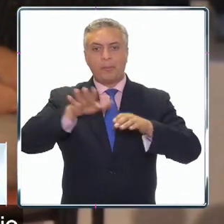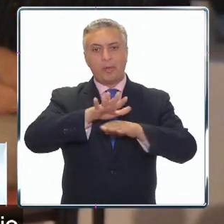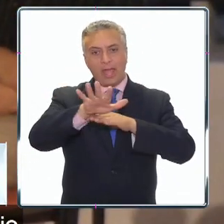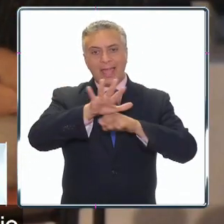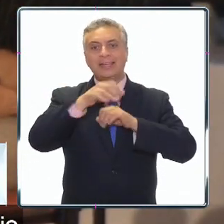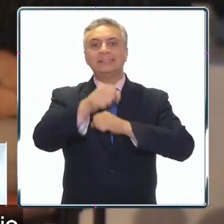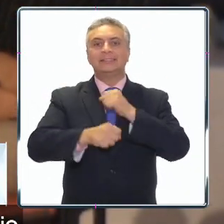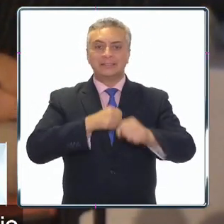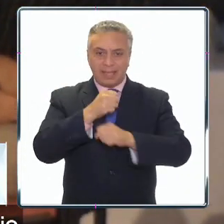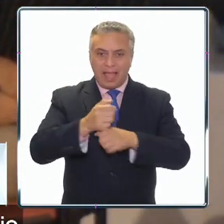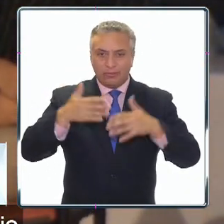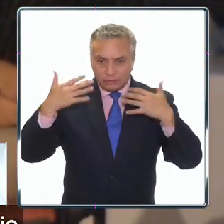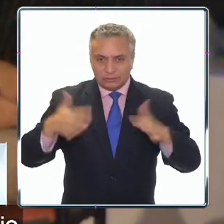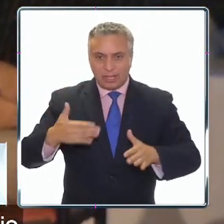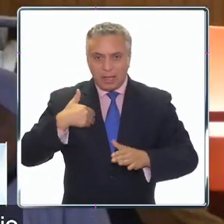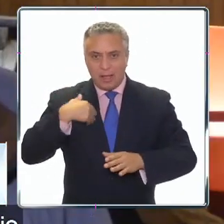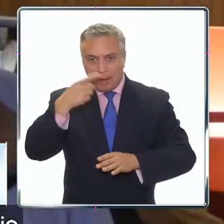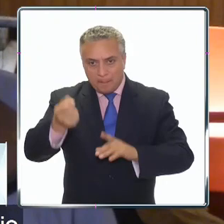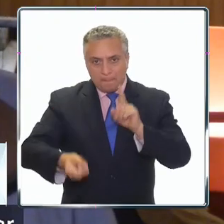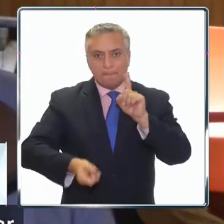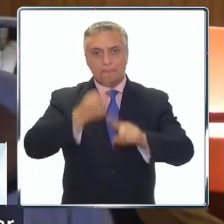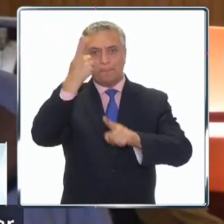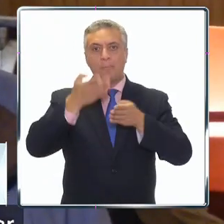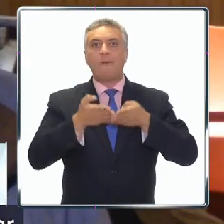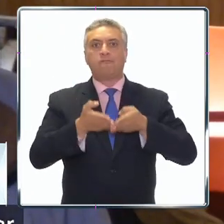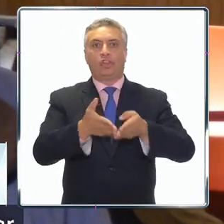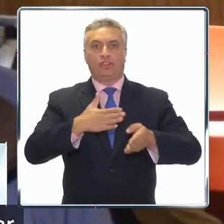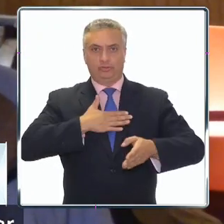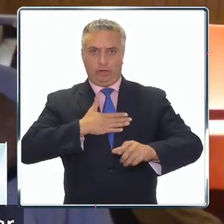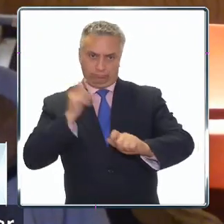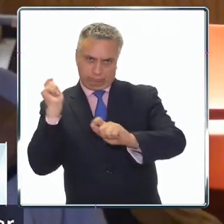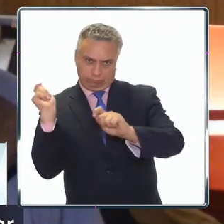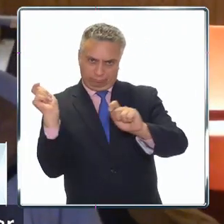ya, hice un bote propio para mí.